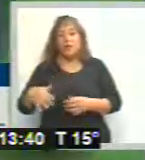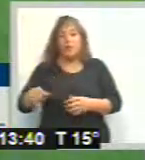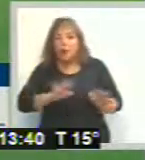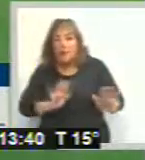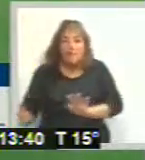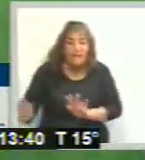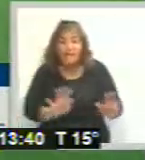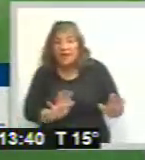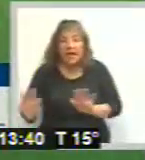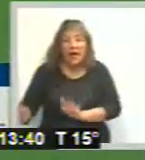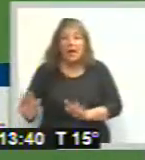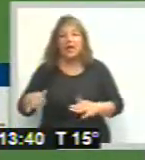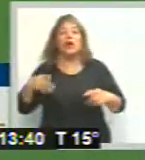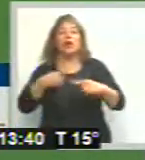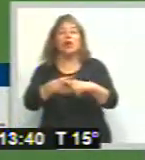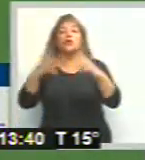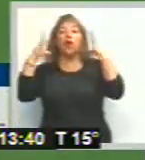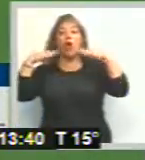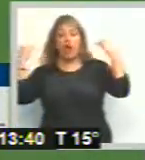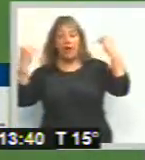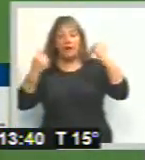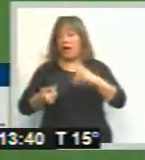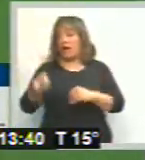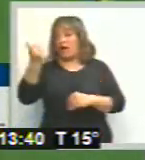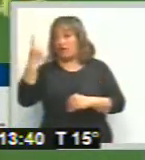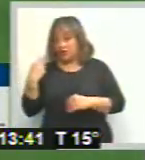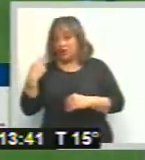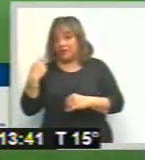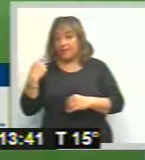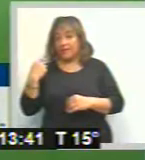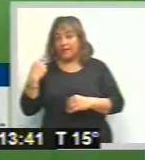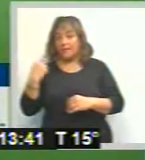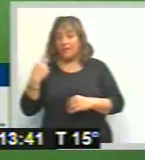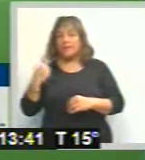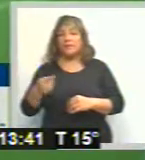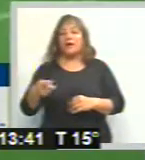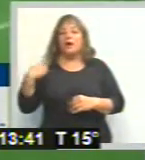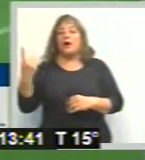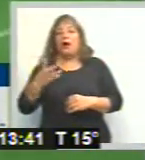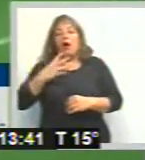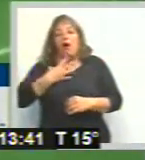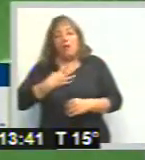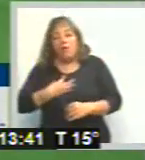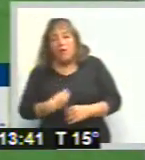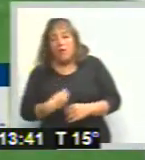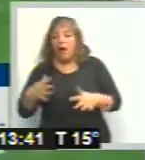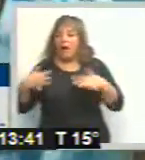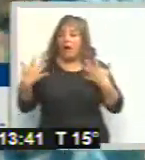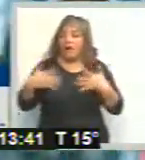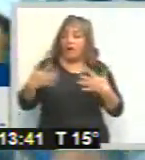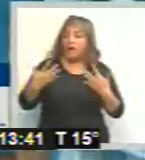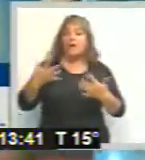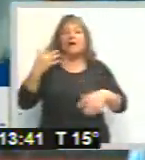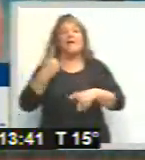penales frente a Holanda, lo que hemos vivido ayer, y el desahogo, la alegría, el